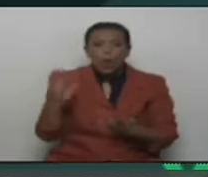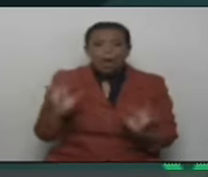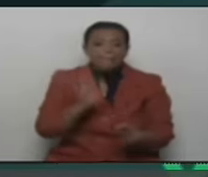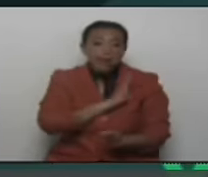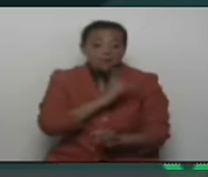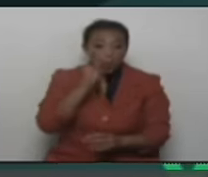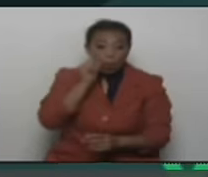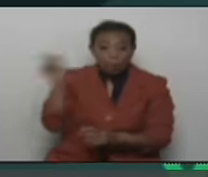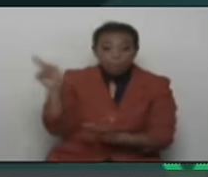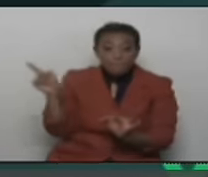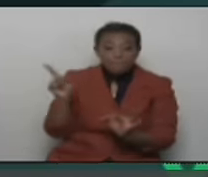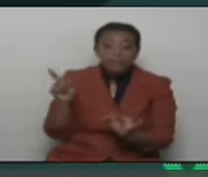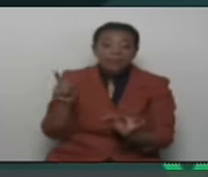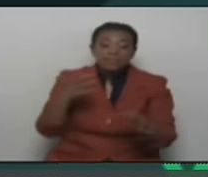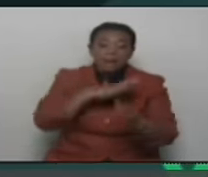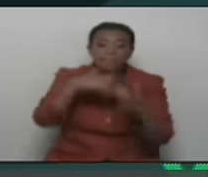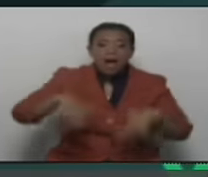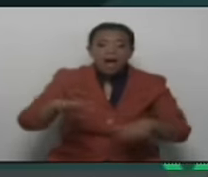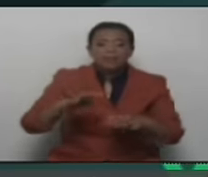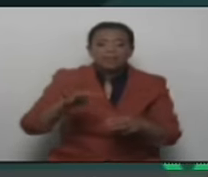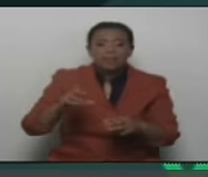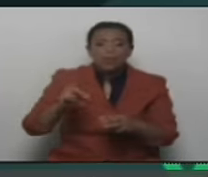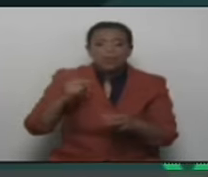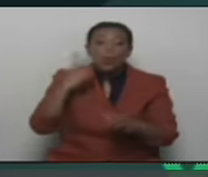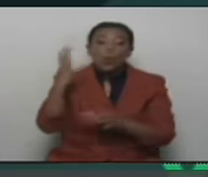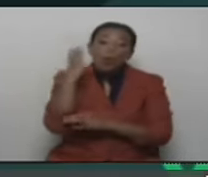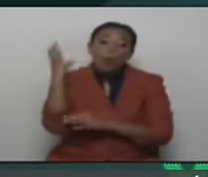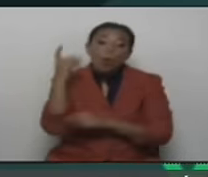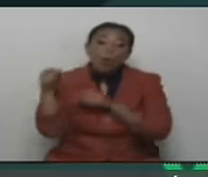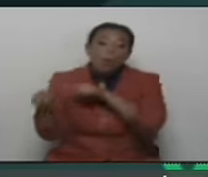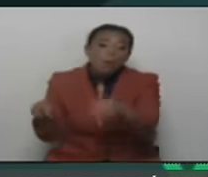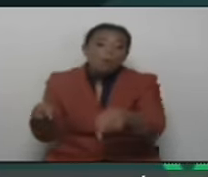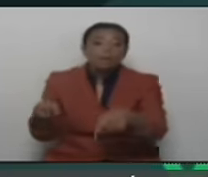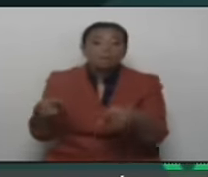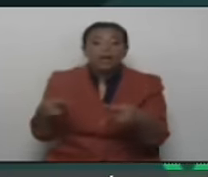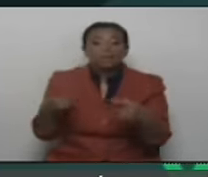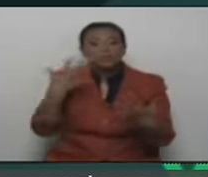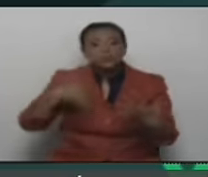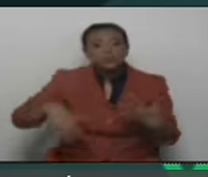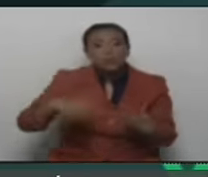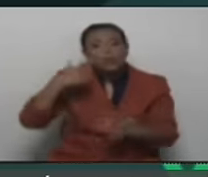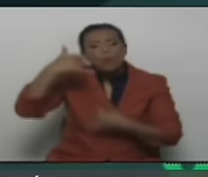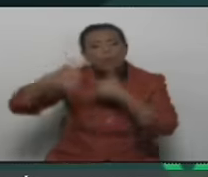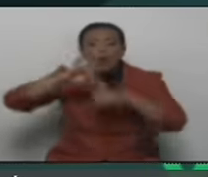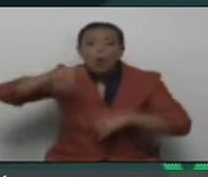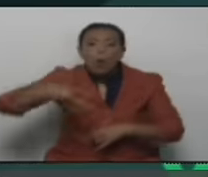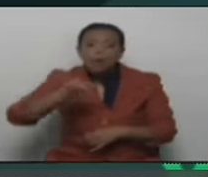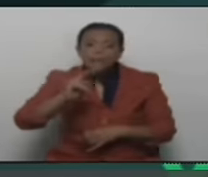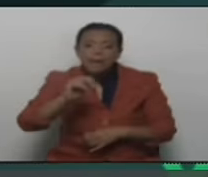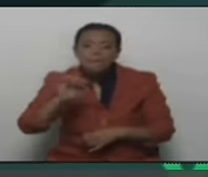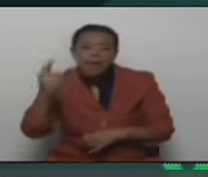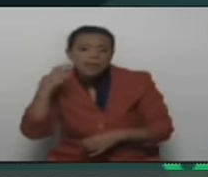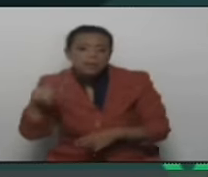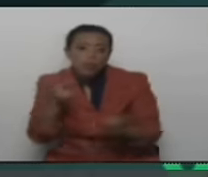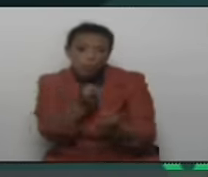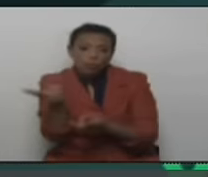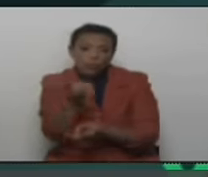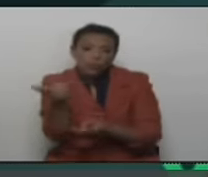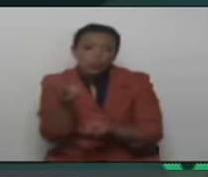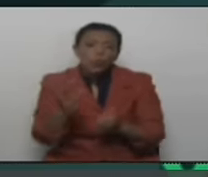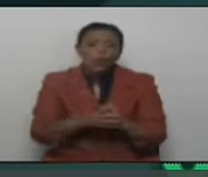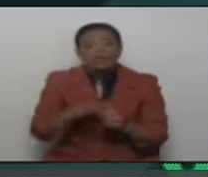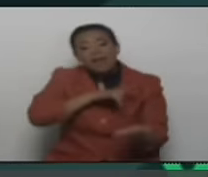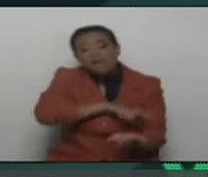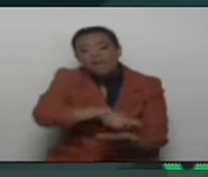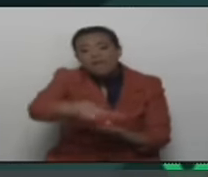en el departamento del Guainía, Colombia, que atendamos a Jack, a José María y a Andrés. Ellos